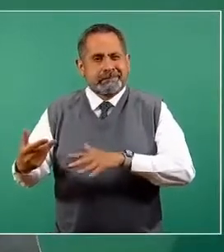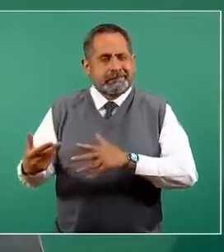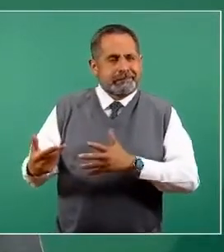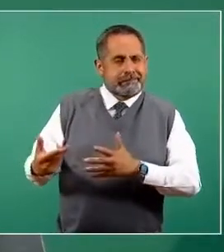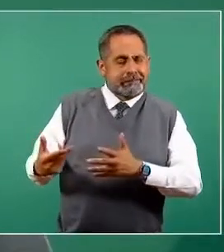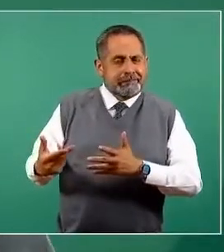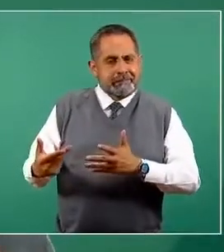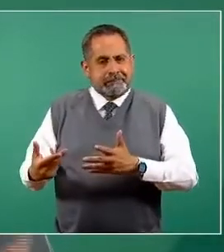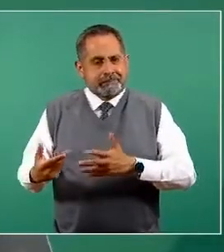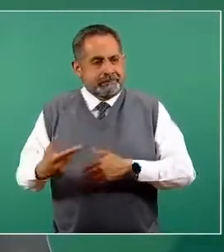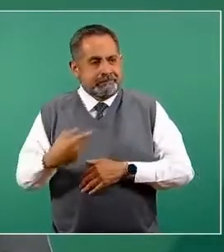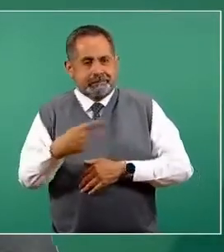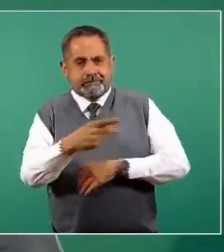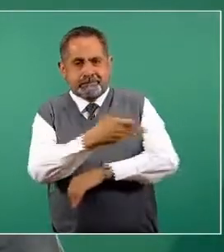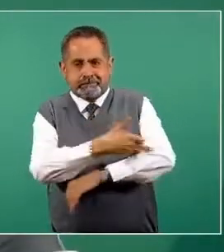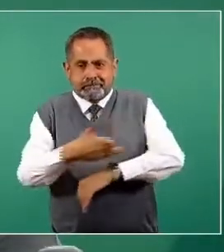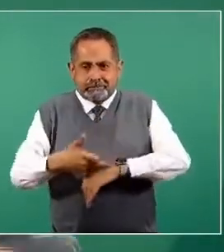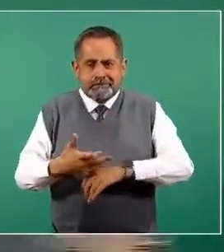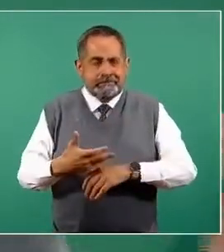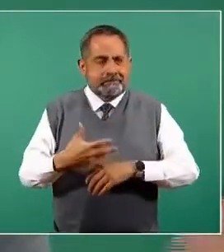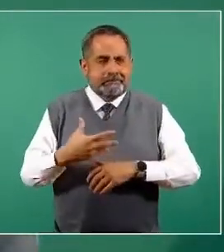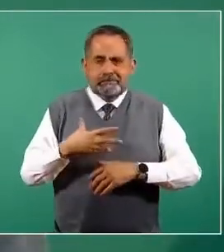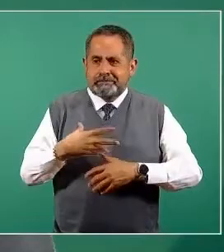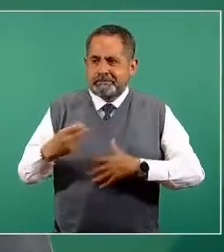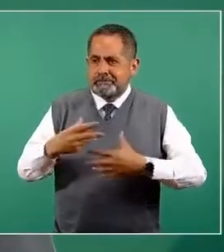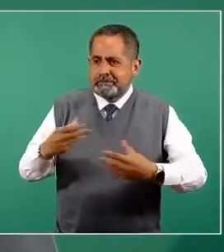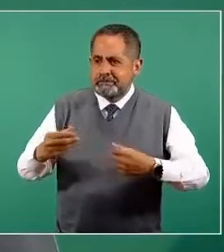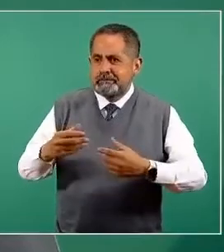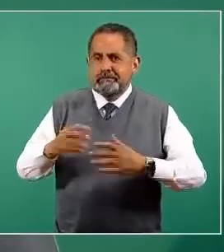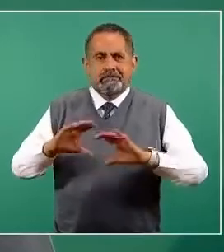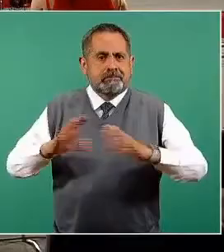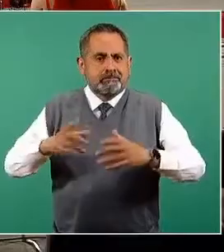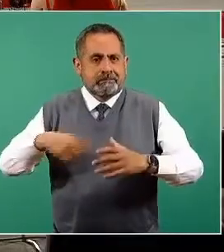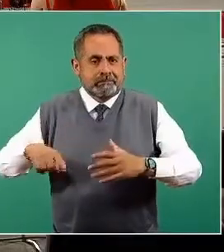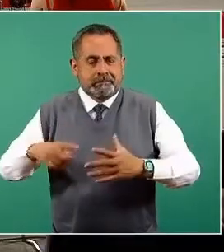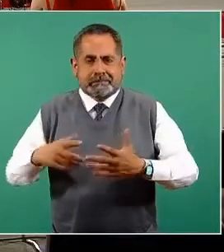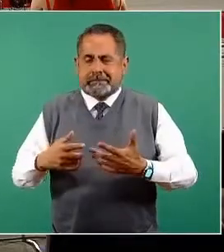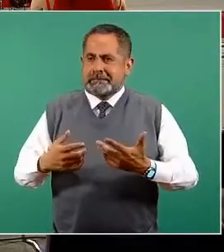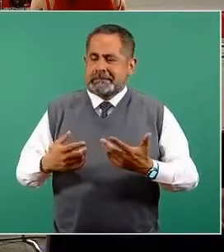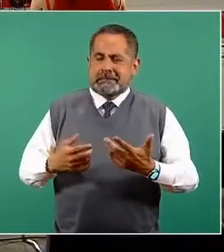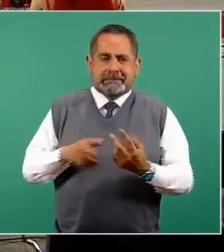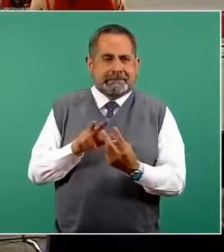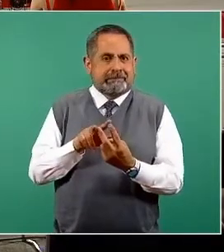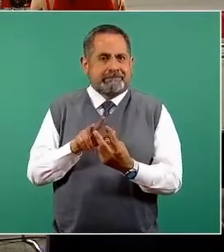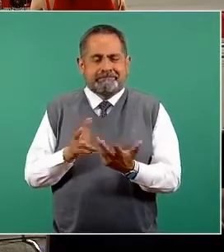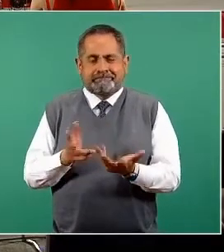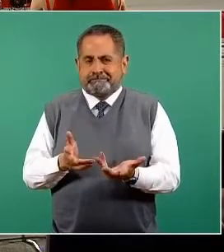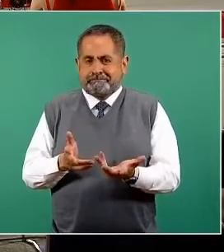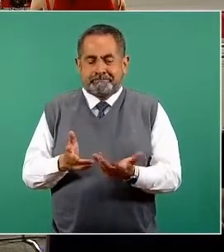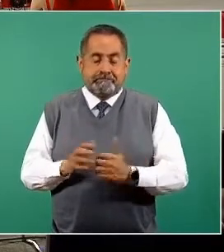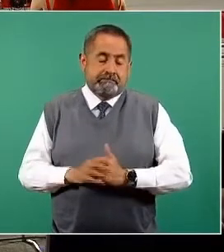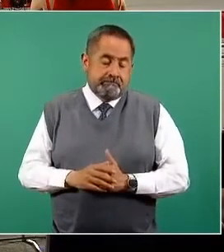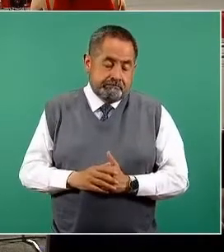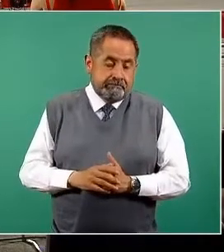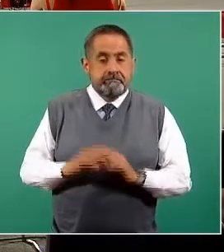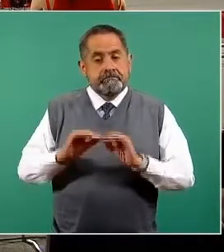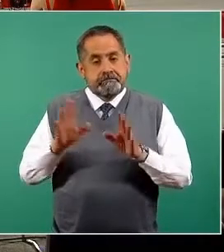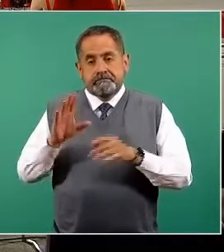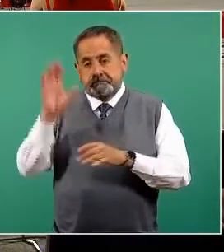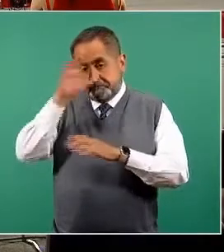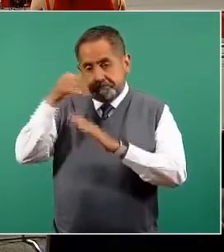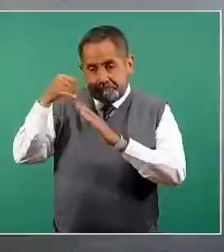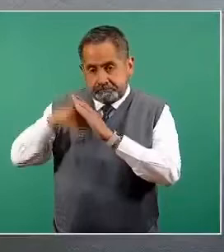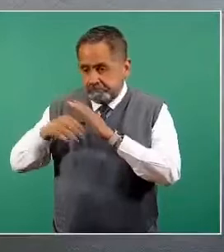sus familiares, su comunidad y en general en la sociedad. Es claro, desde el punto de vista científico de la